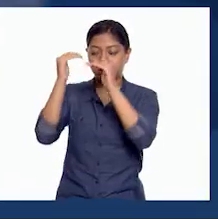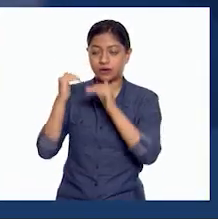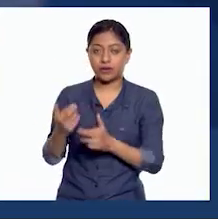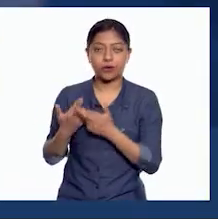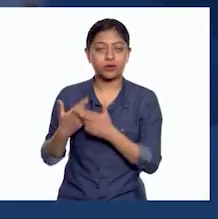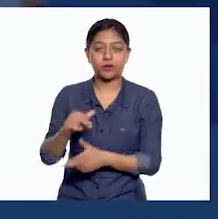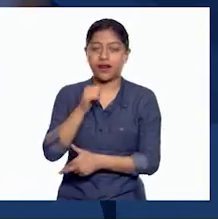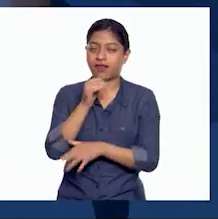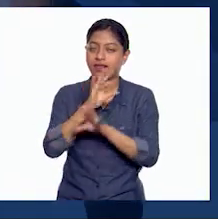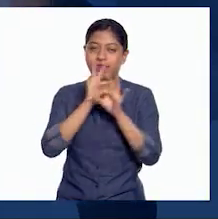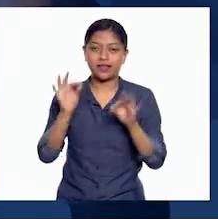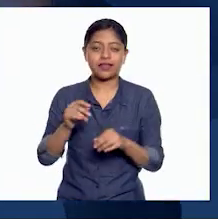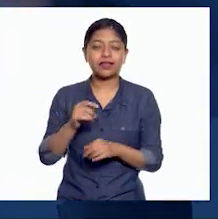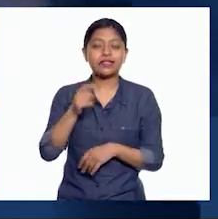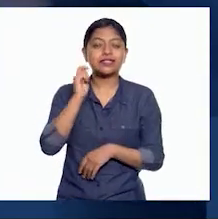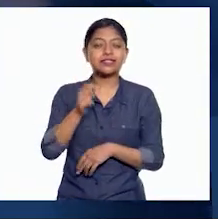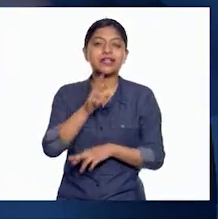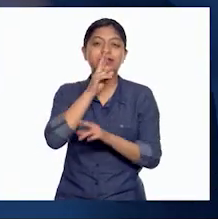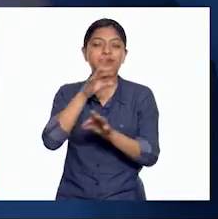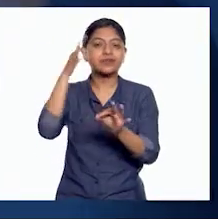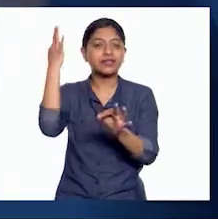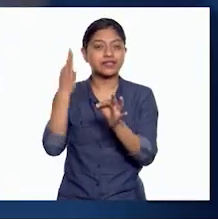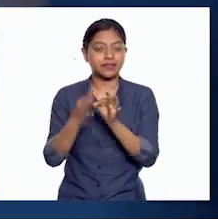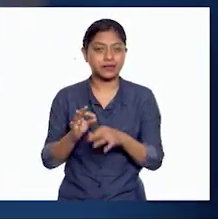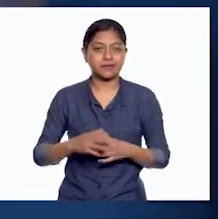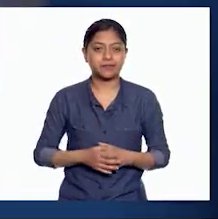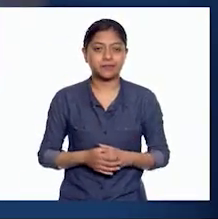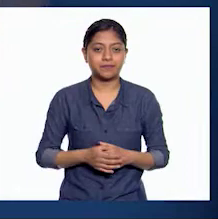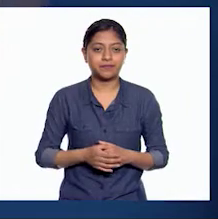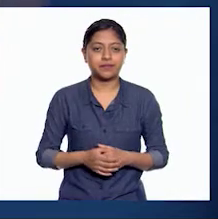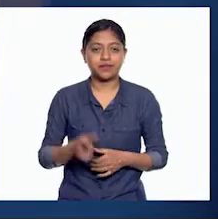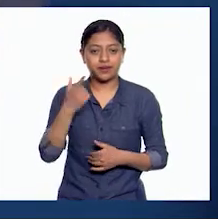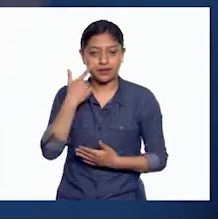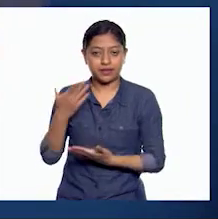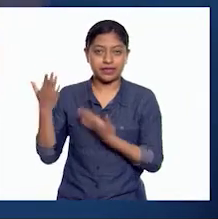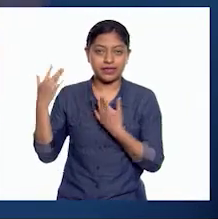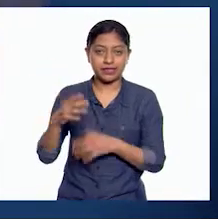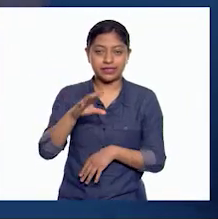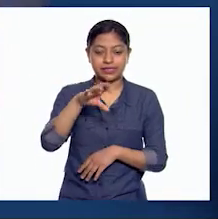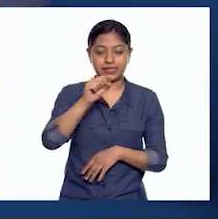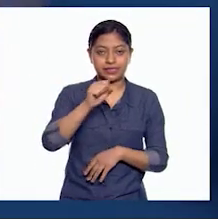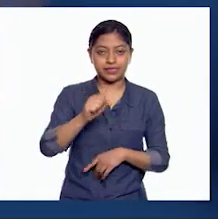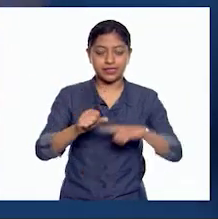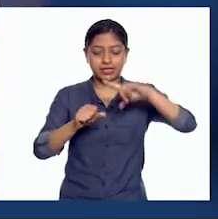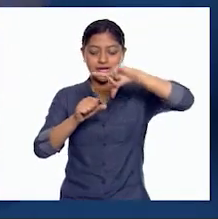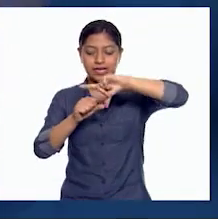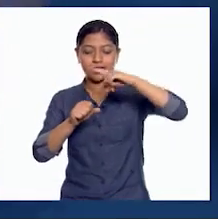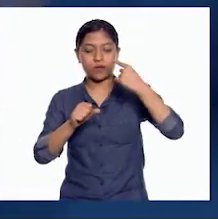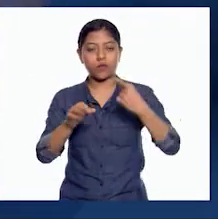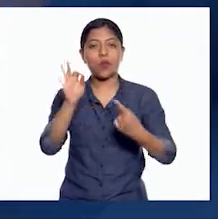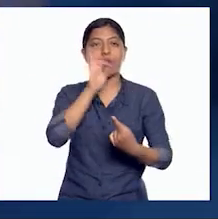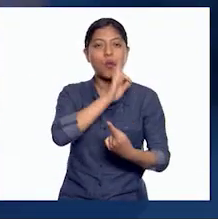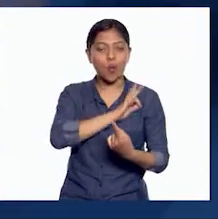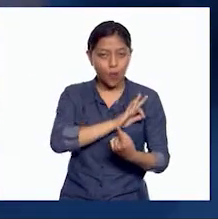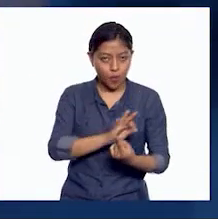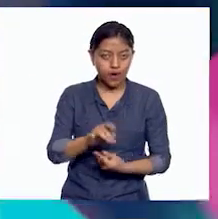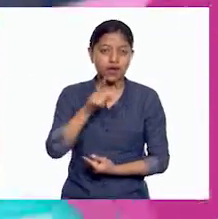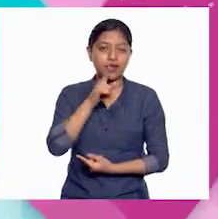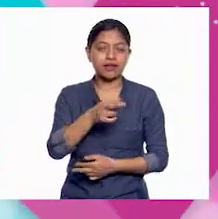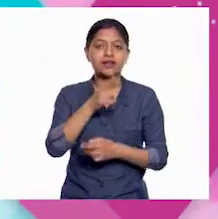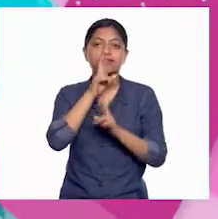0. Ahora solo nos falta comprobar que 60 y 1 son divisores de